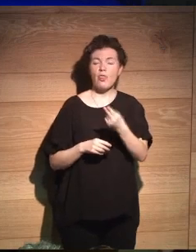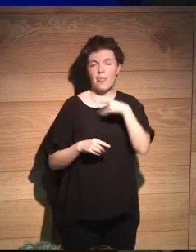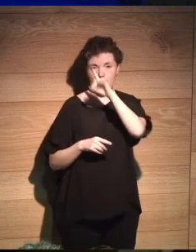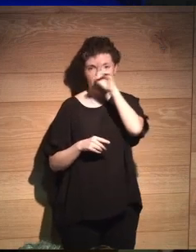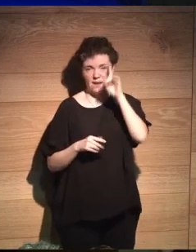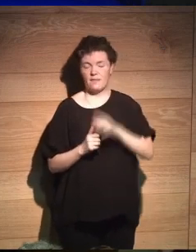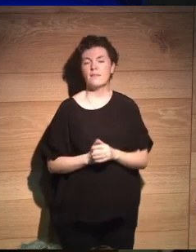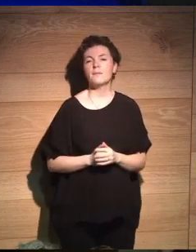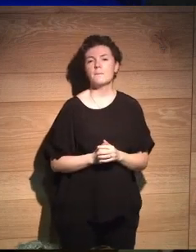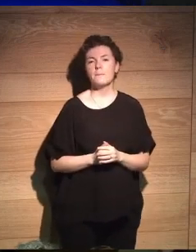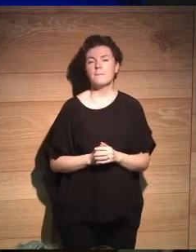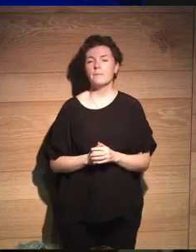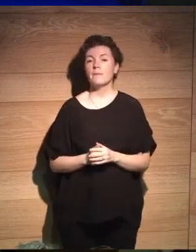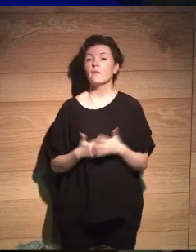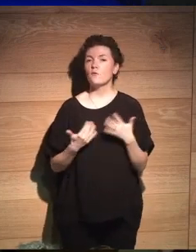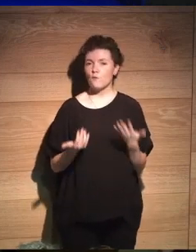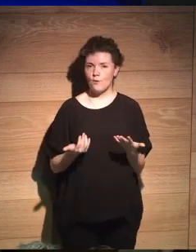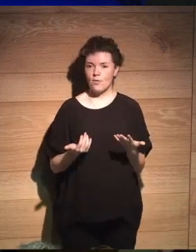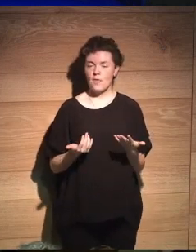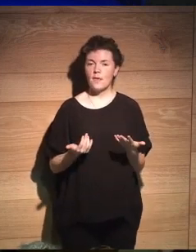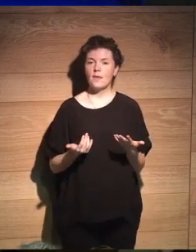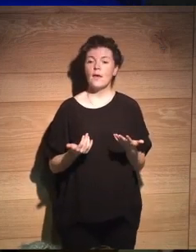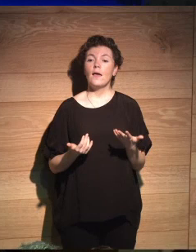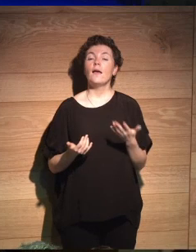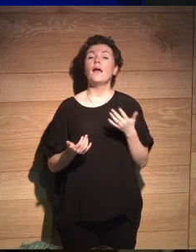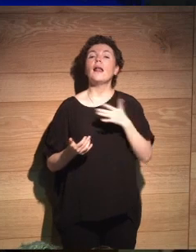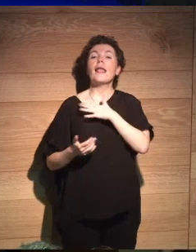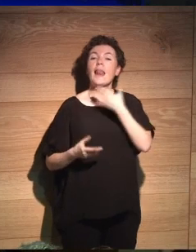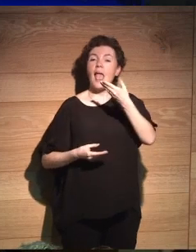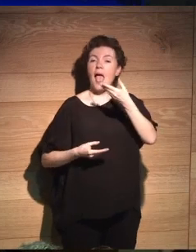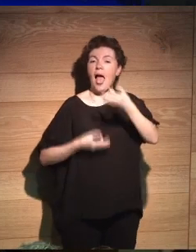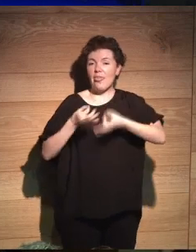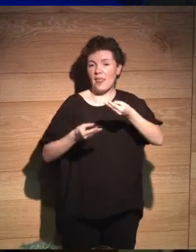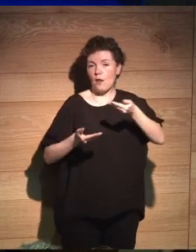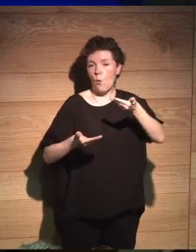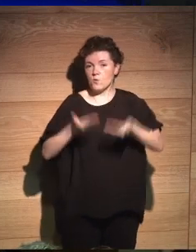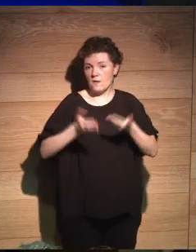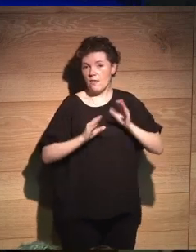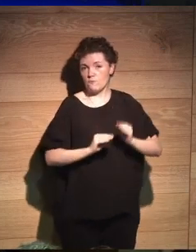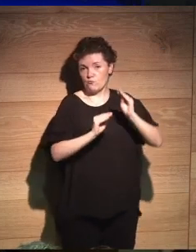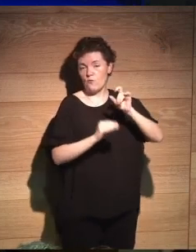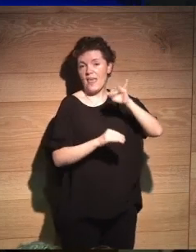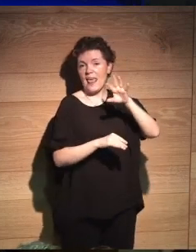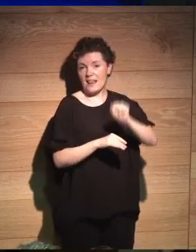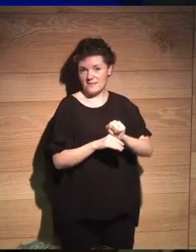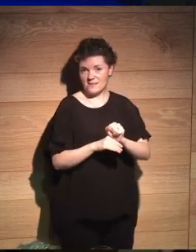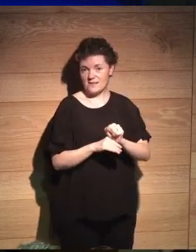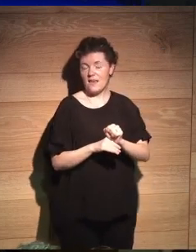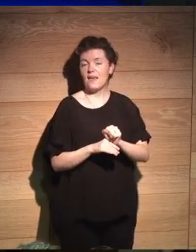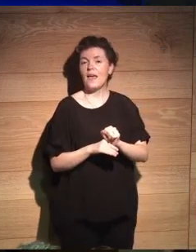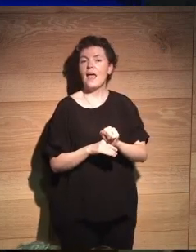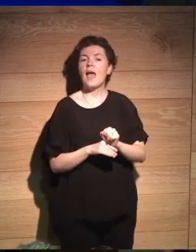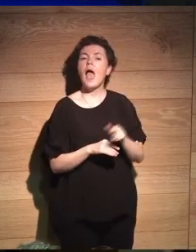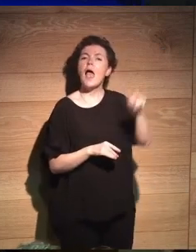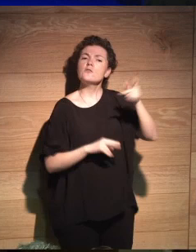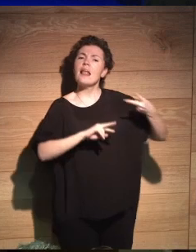Madrid. Así que como comisario quería hacer justicia a Ilse. Era mucho más que una